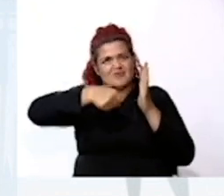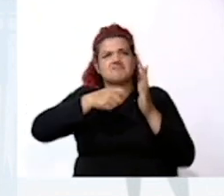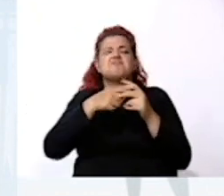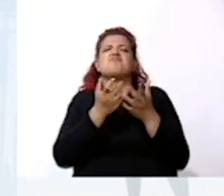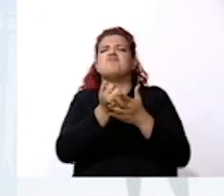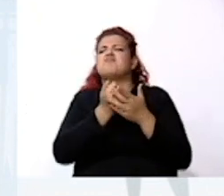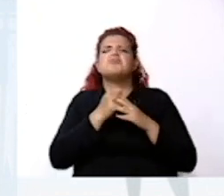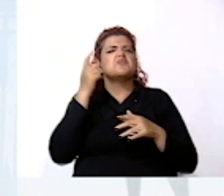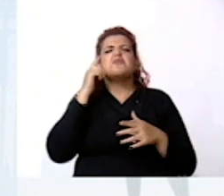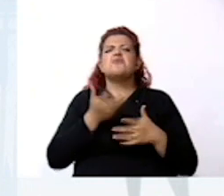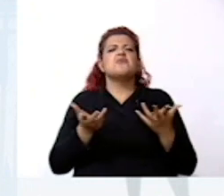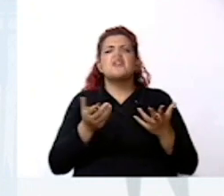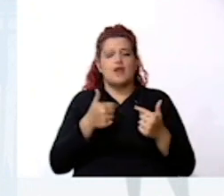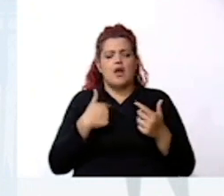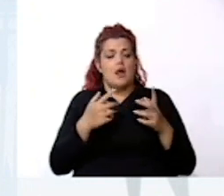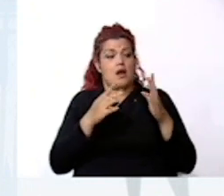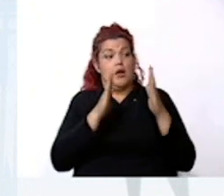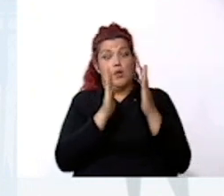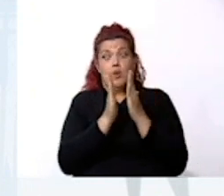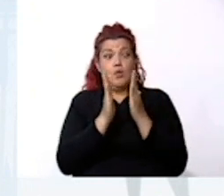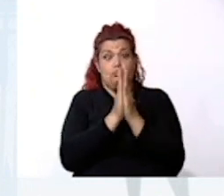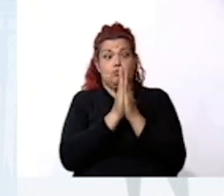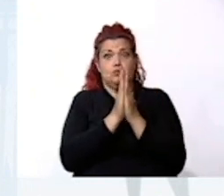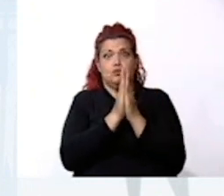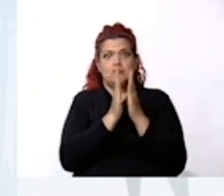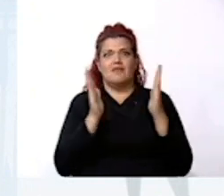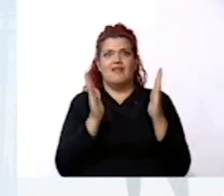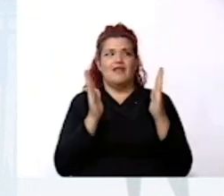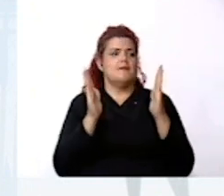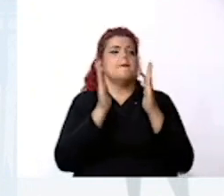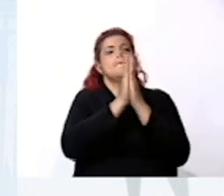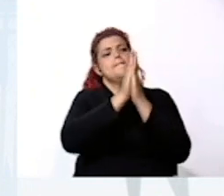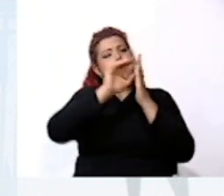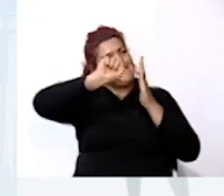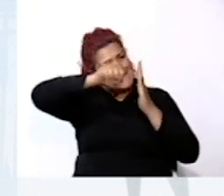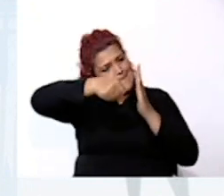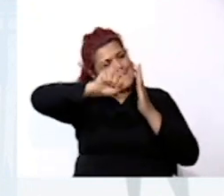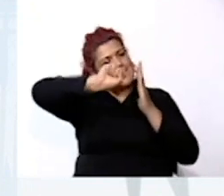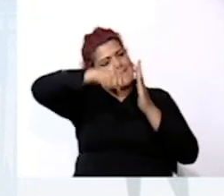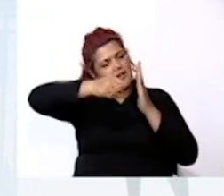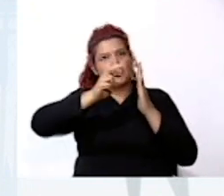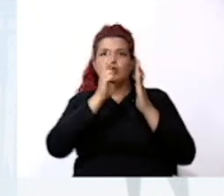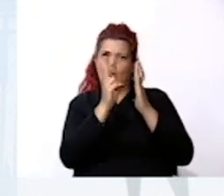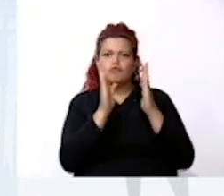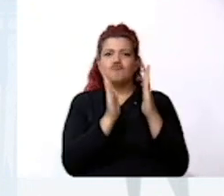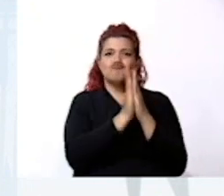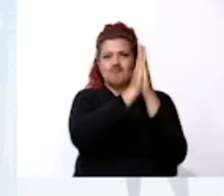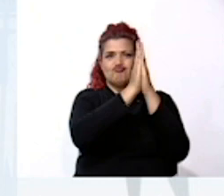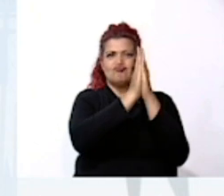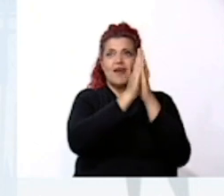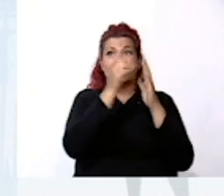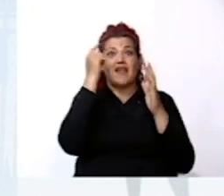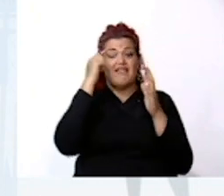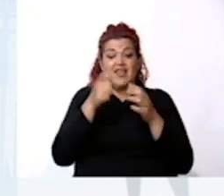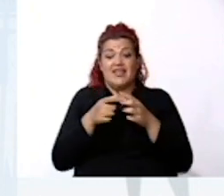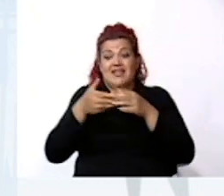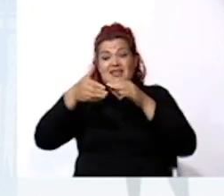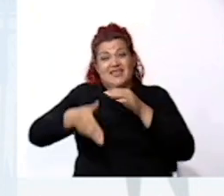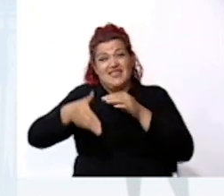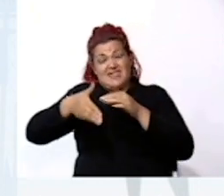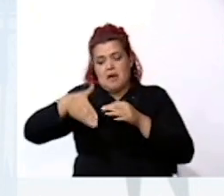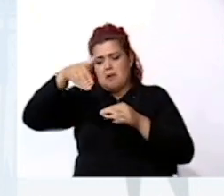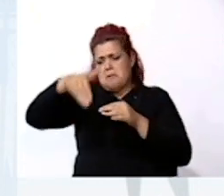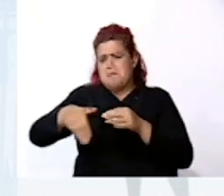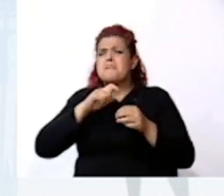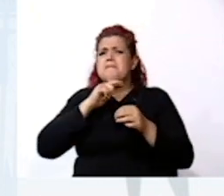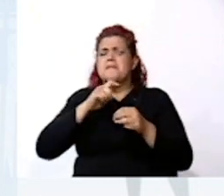ayuda a unir dos objetos. Si la cuña nos ayudaba a separar, el